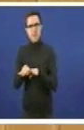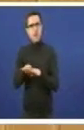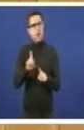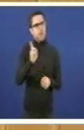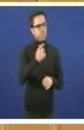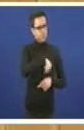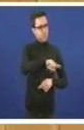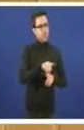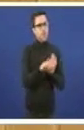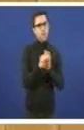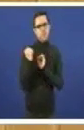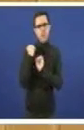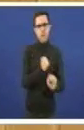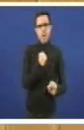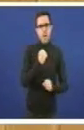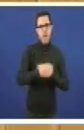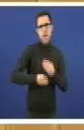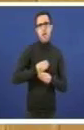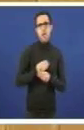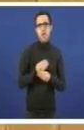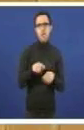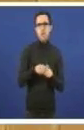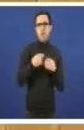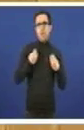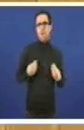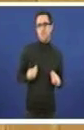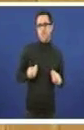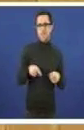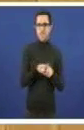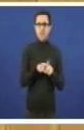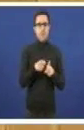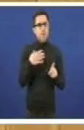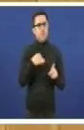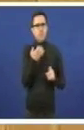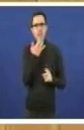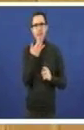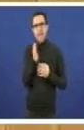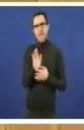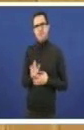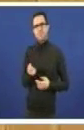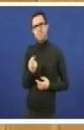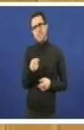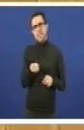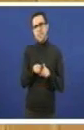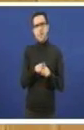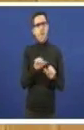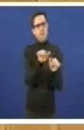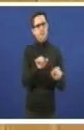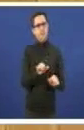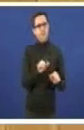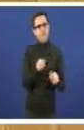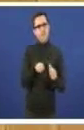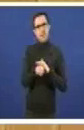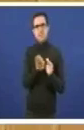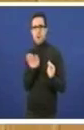fórmula e podemos poñer moitísimos exemplos de como vostedes utilizaron esa fórmula de xestión indirecta traducido